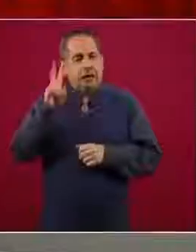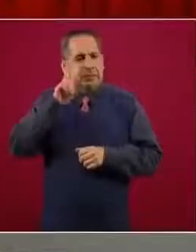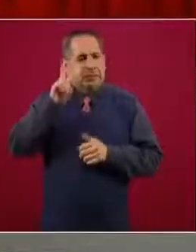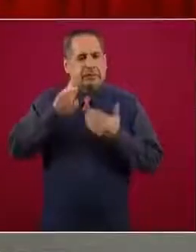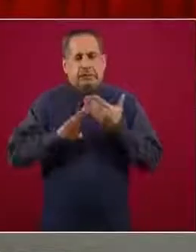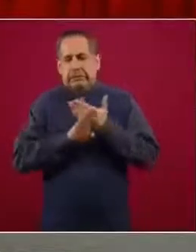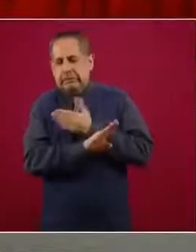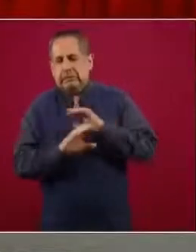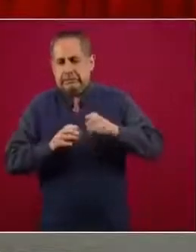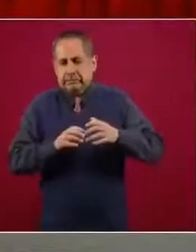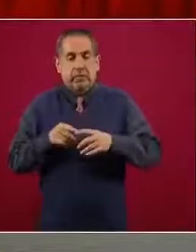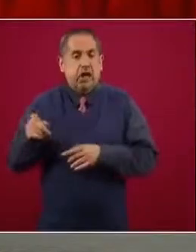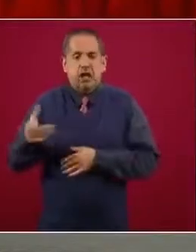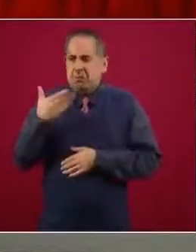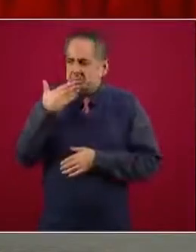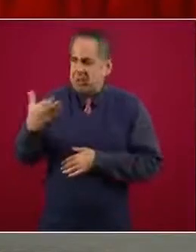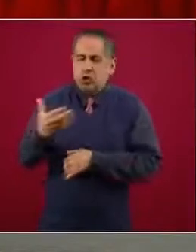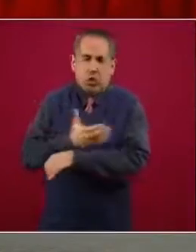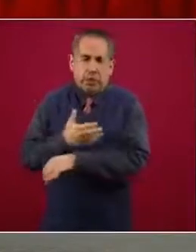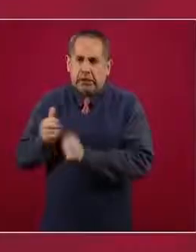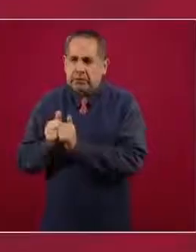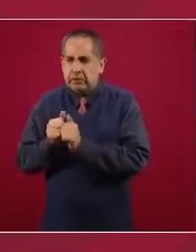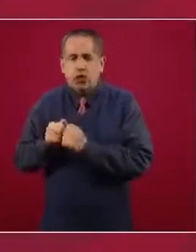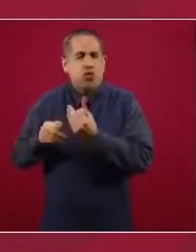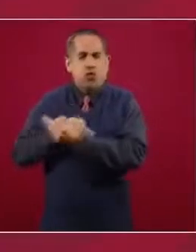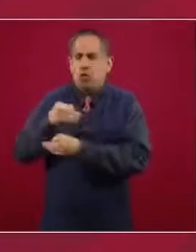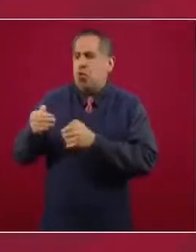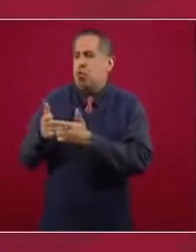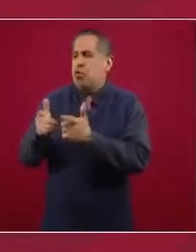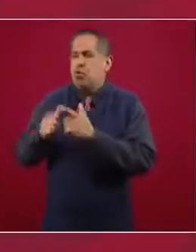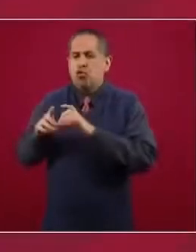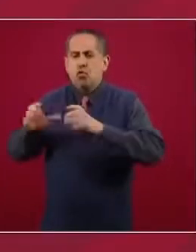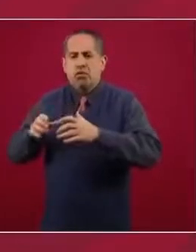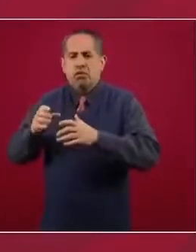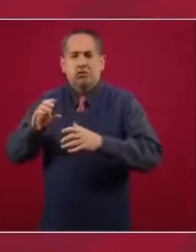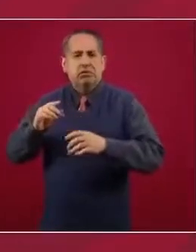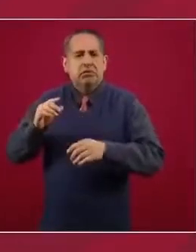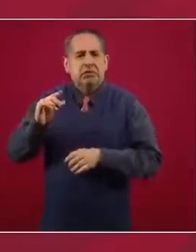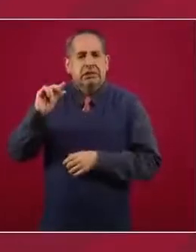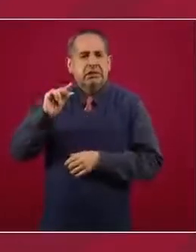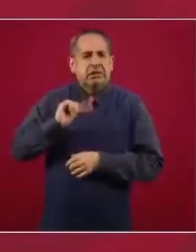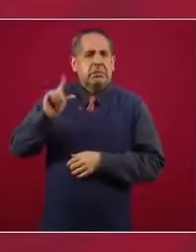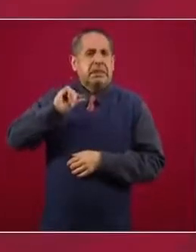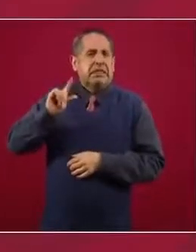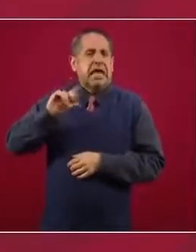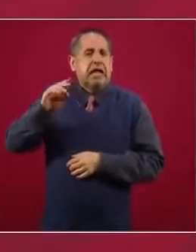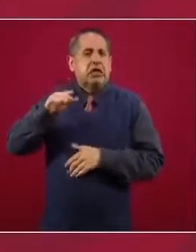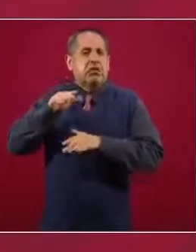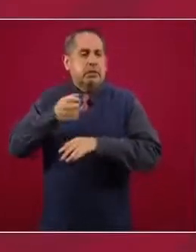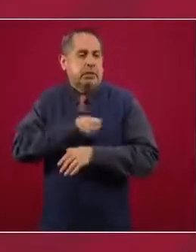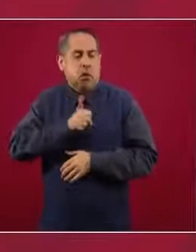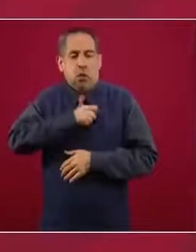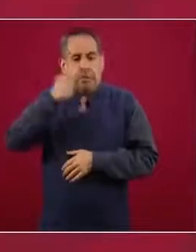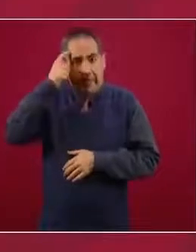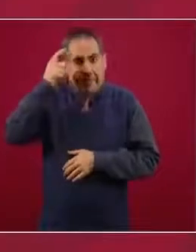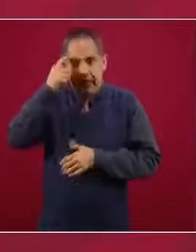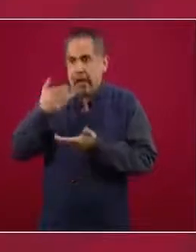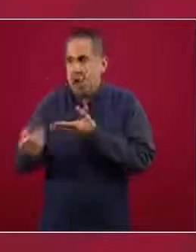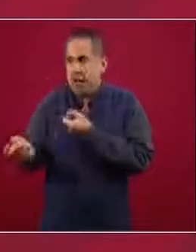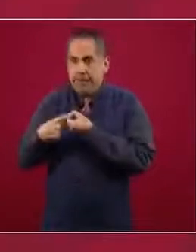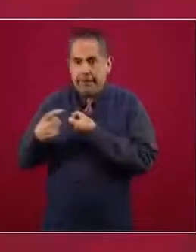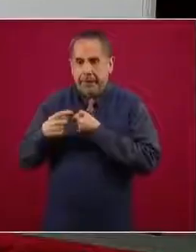ha sido una compañera estupenda, igual que todo el grupo de especialistas en salud mental que tenemos integrados ahora